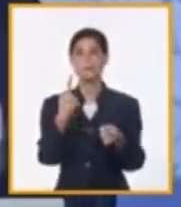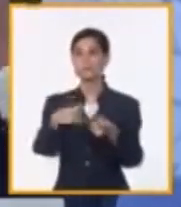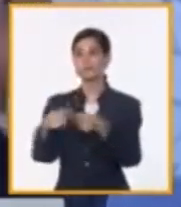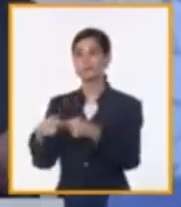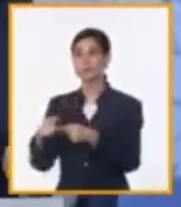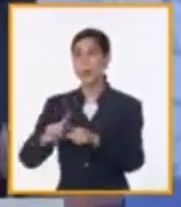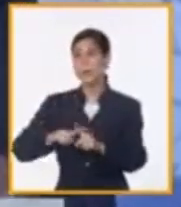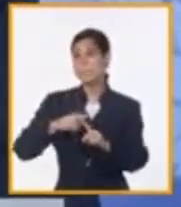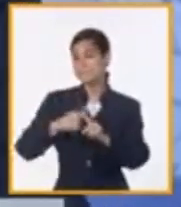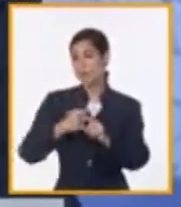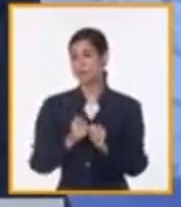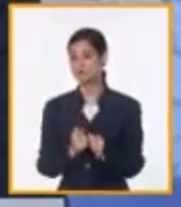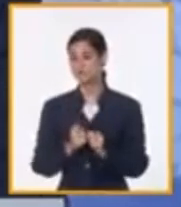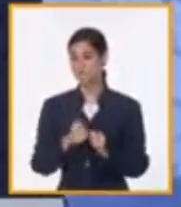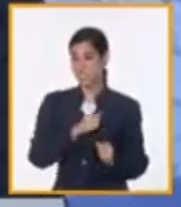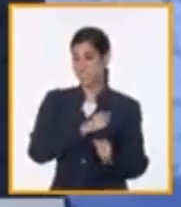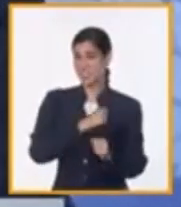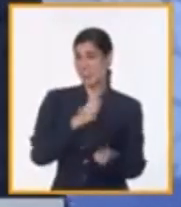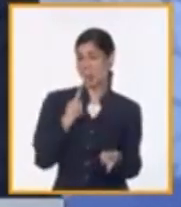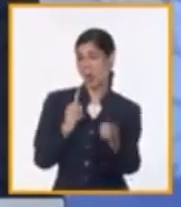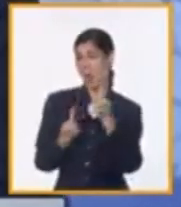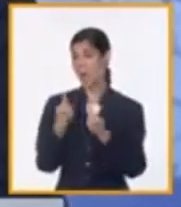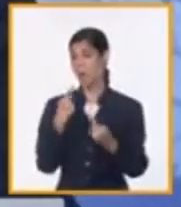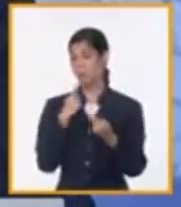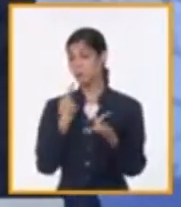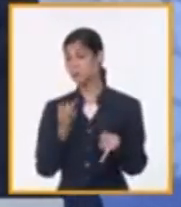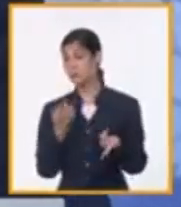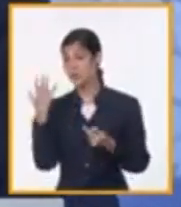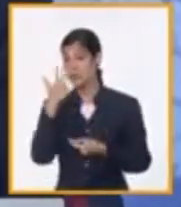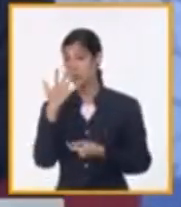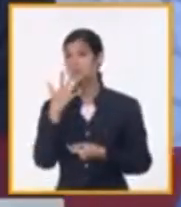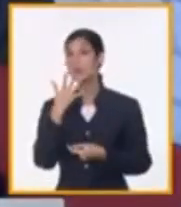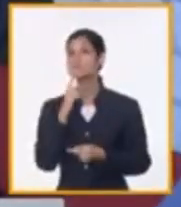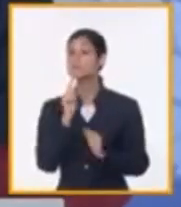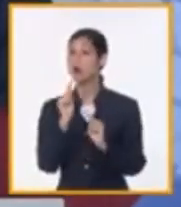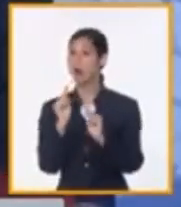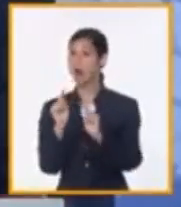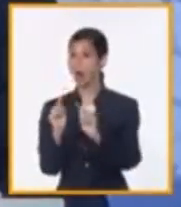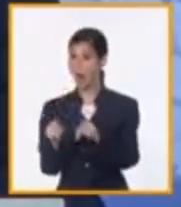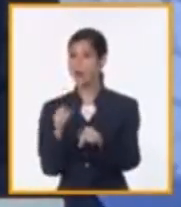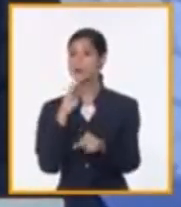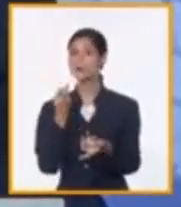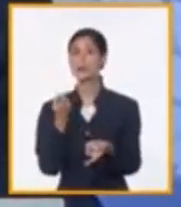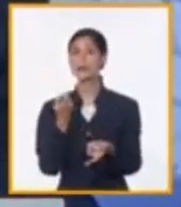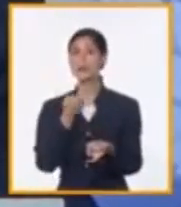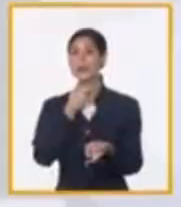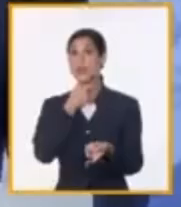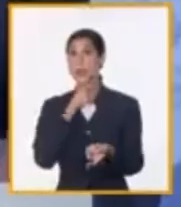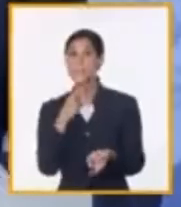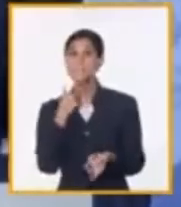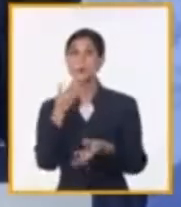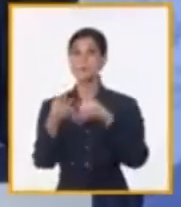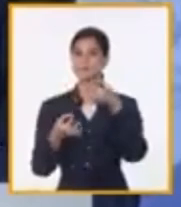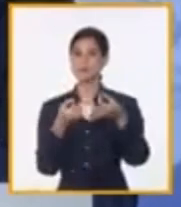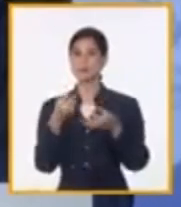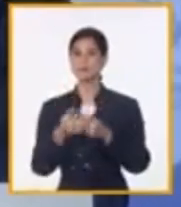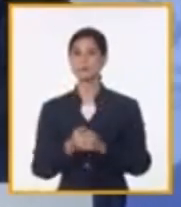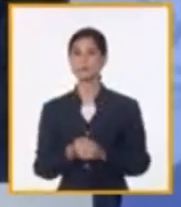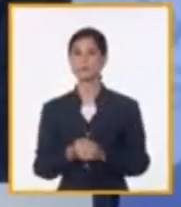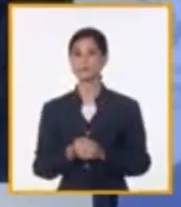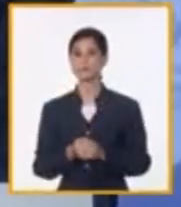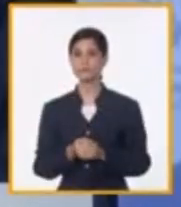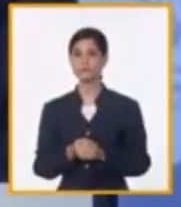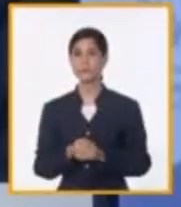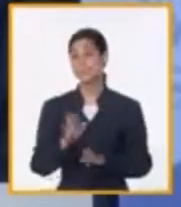intenciones y los alcances de lo que el señor González Urrutia iba a hacer iba a decir que es aquí donde este señor